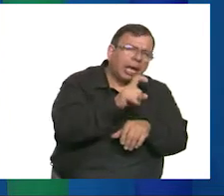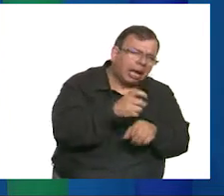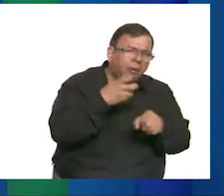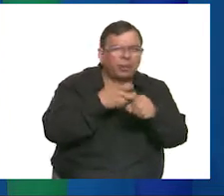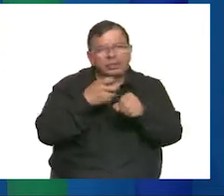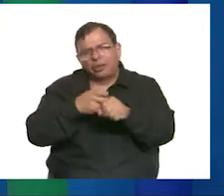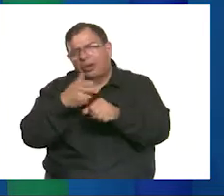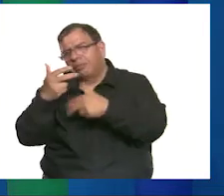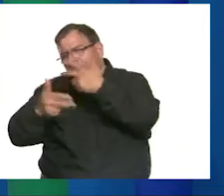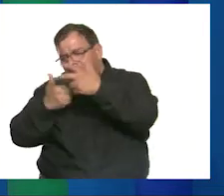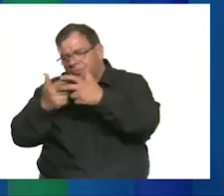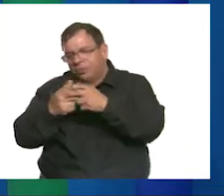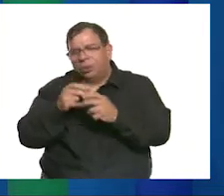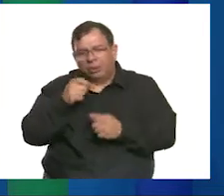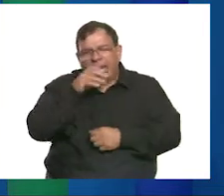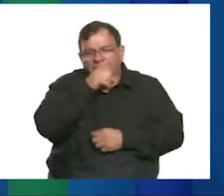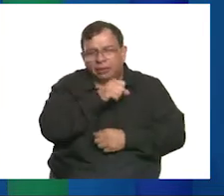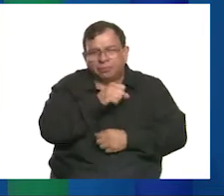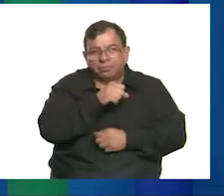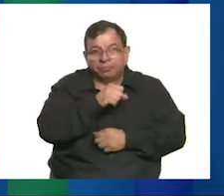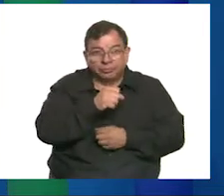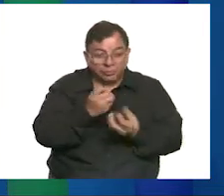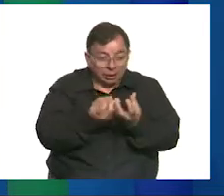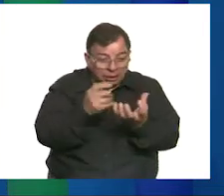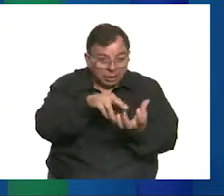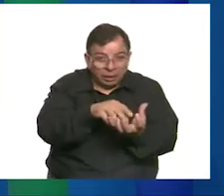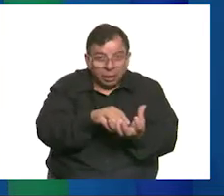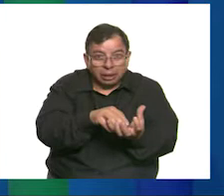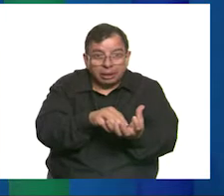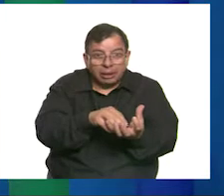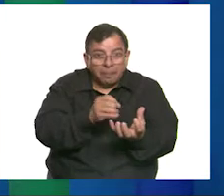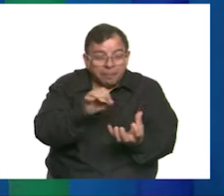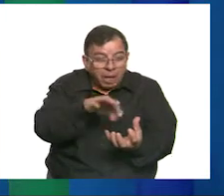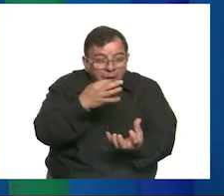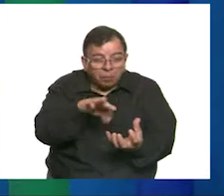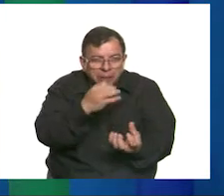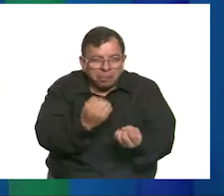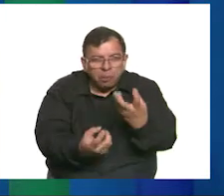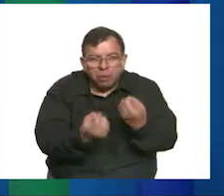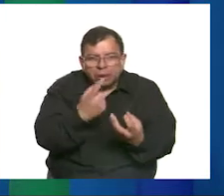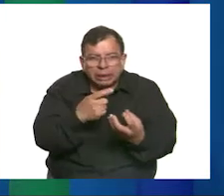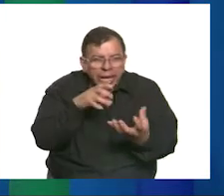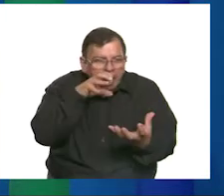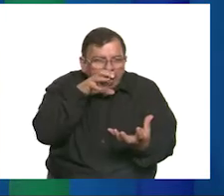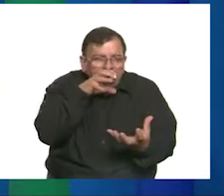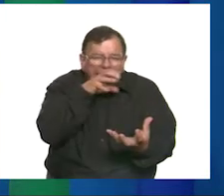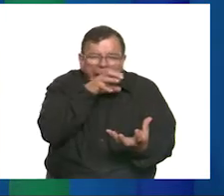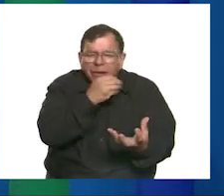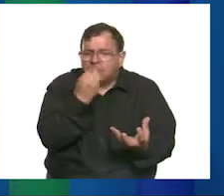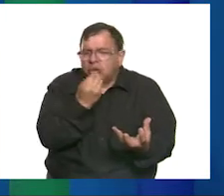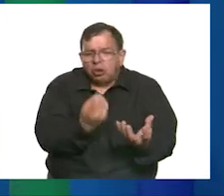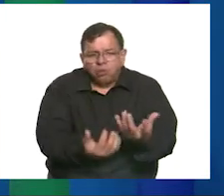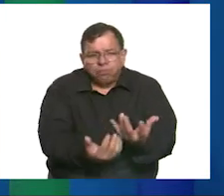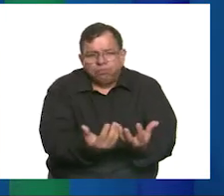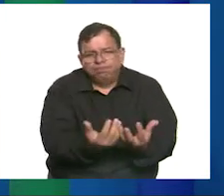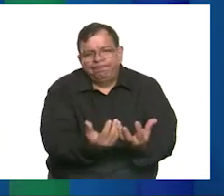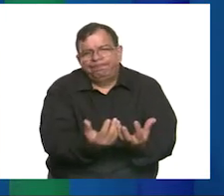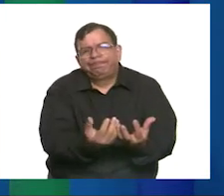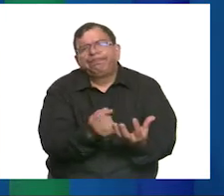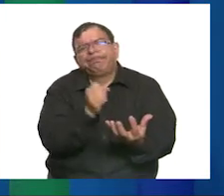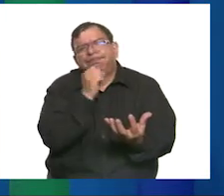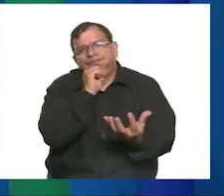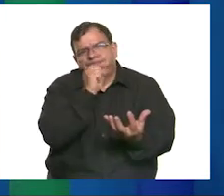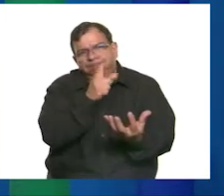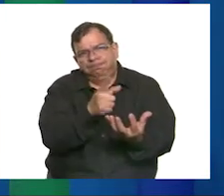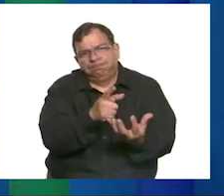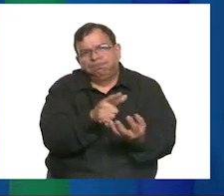aplicarles calor. Y como ocurrió con las palomitas de Sofía Luna, al aplicarles calor excesivo, también las propiedades de los